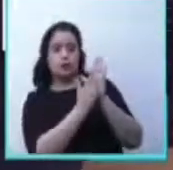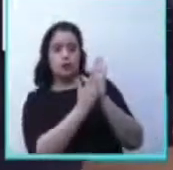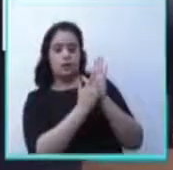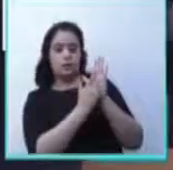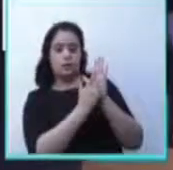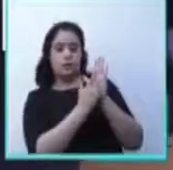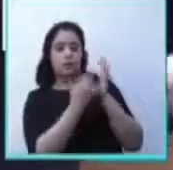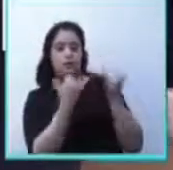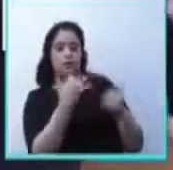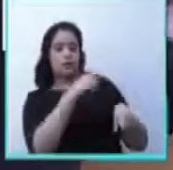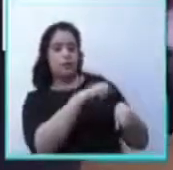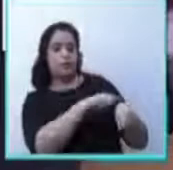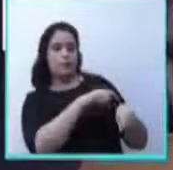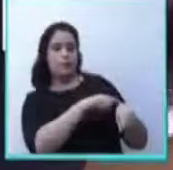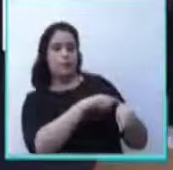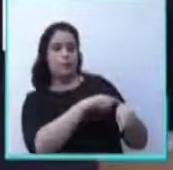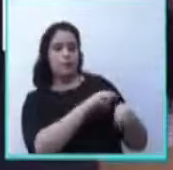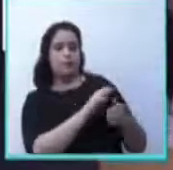este momento.